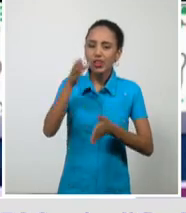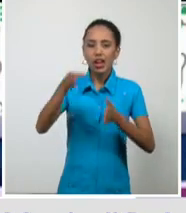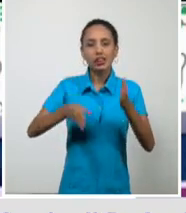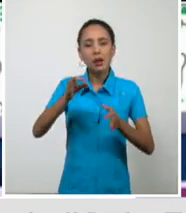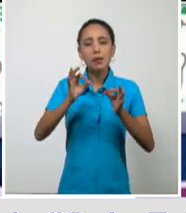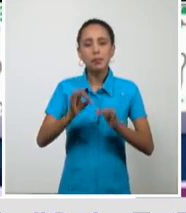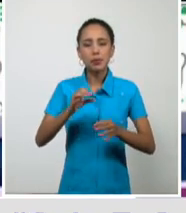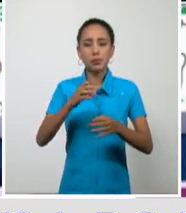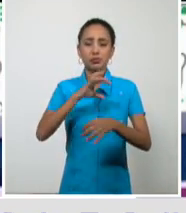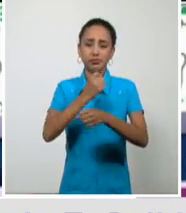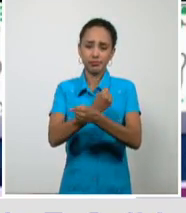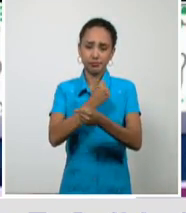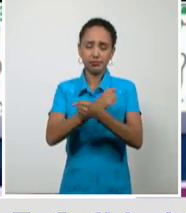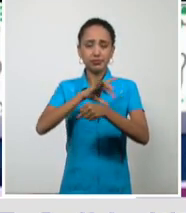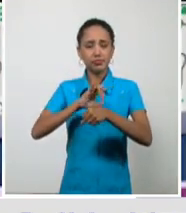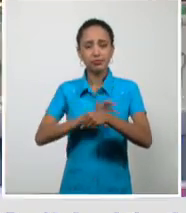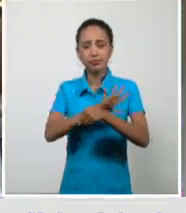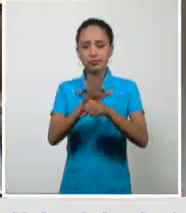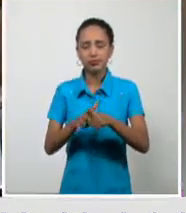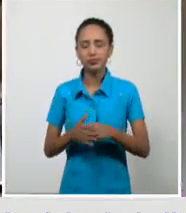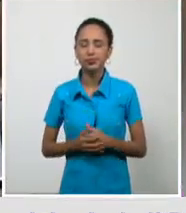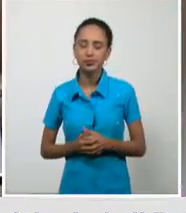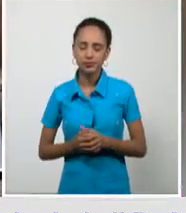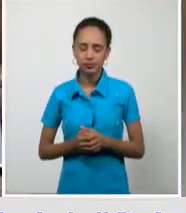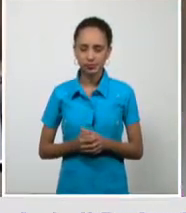la crisis epidemiológica.